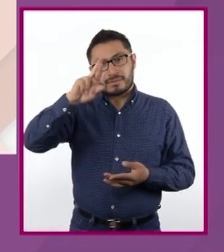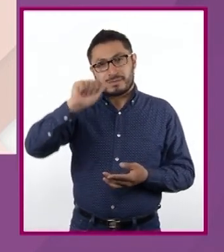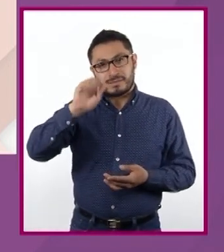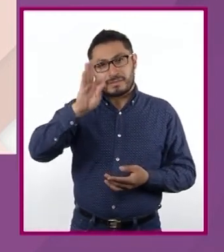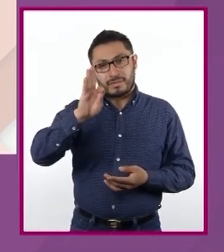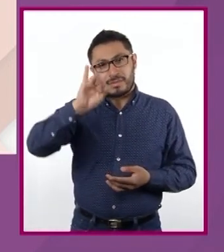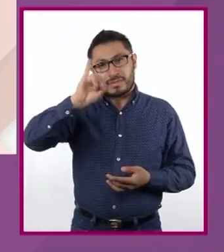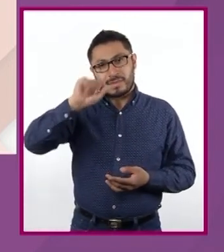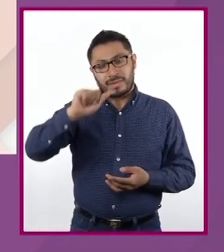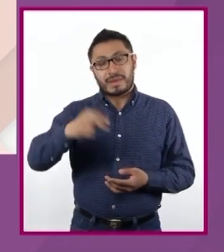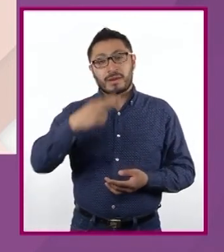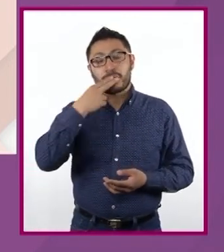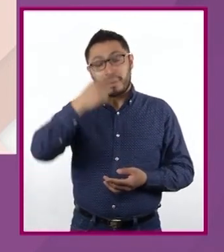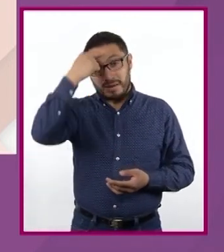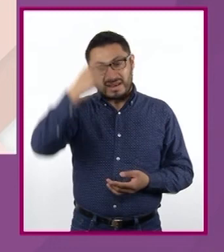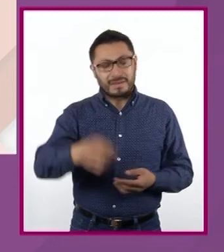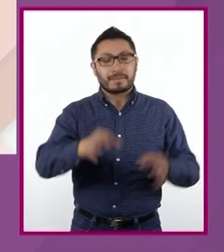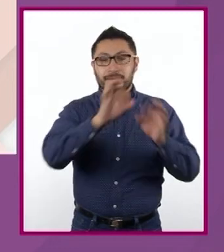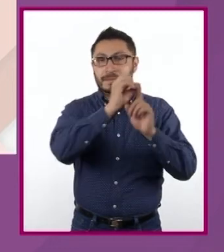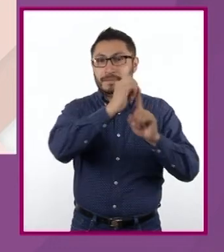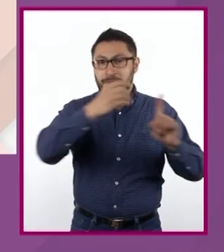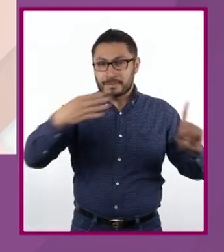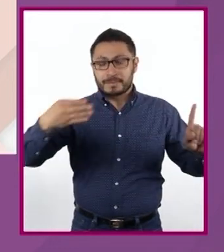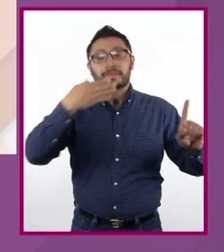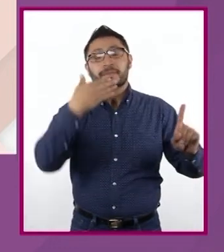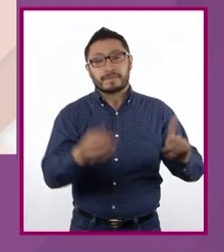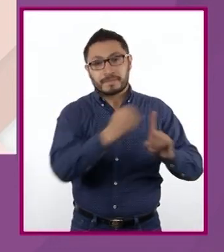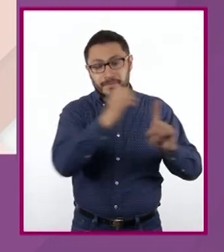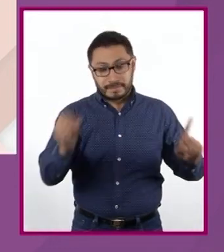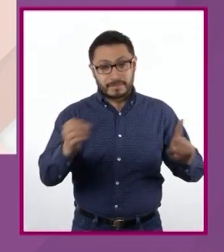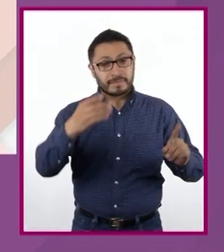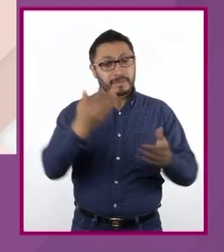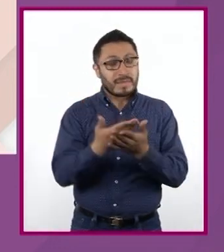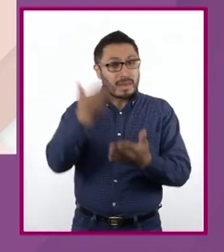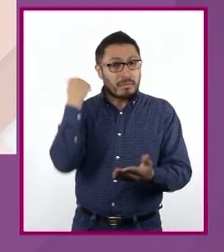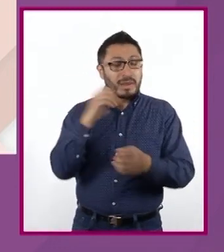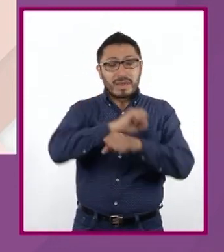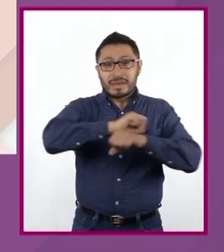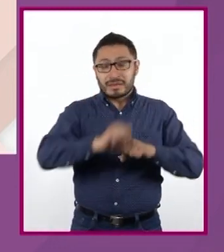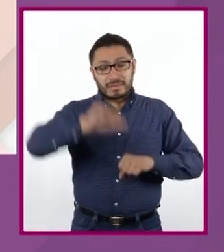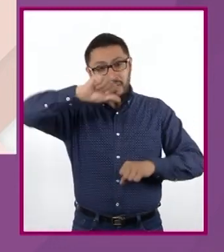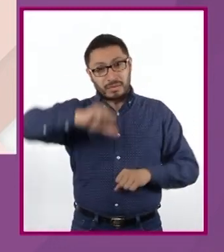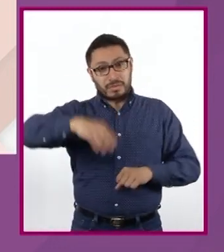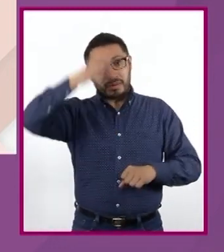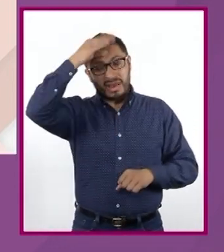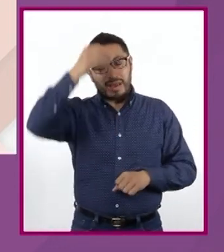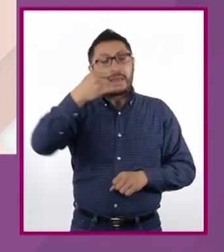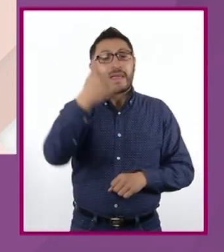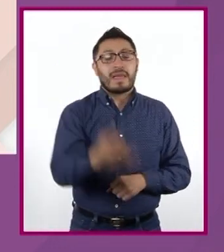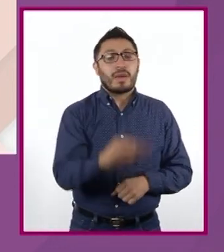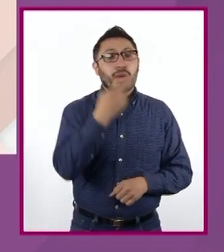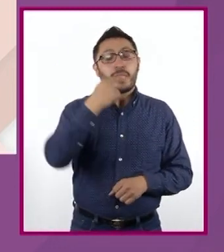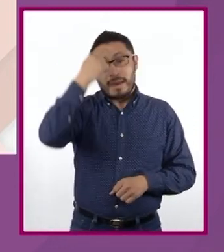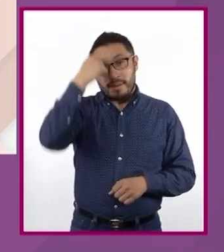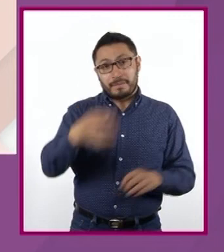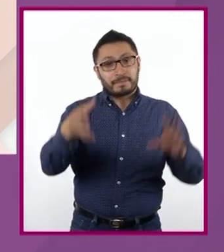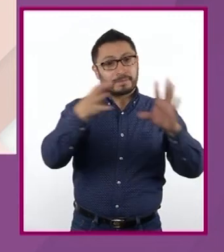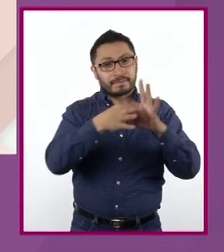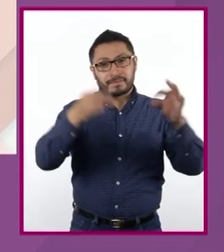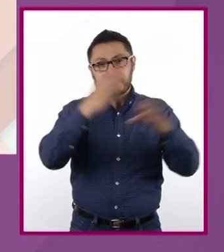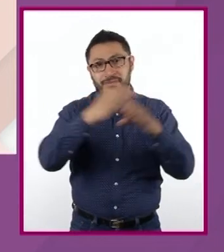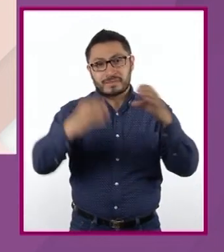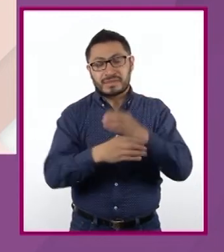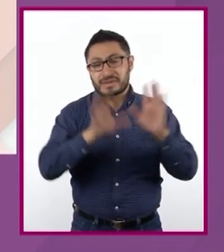pueden utilizar para dar mayor coherencia el pasado simple que aprendimos en esta sesión y se utiliza para narrar